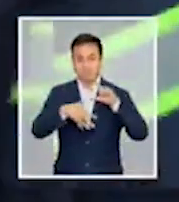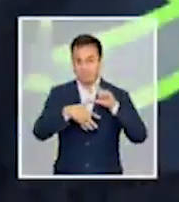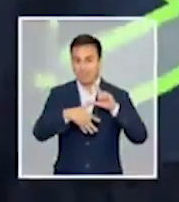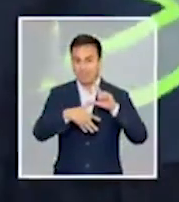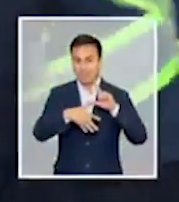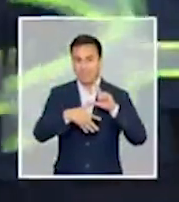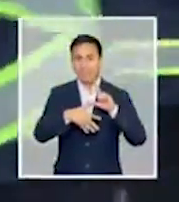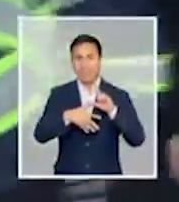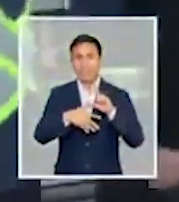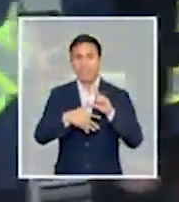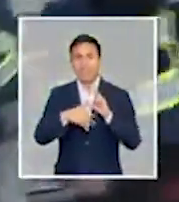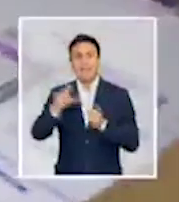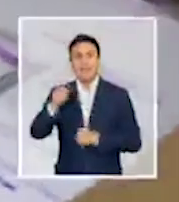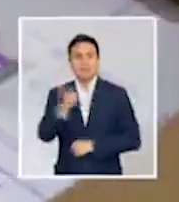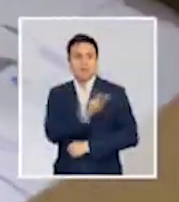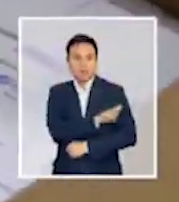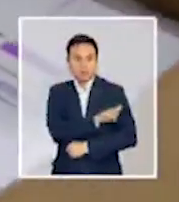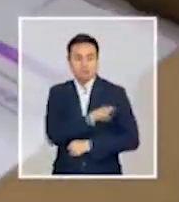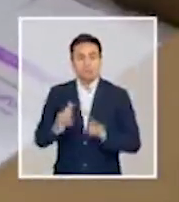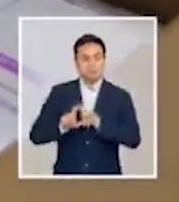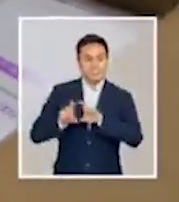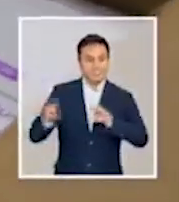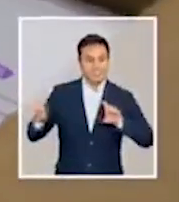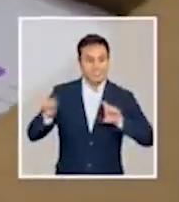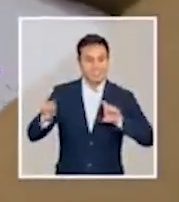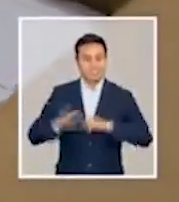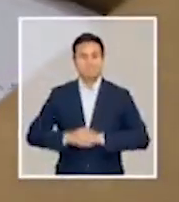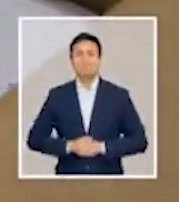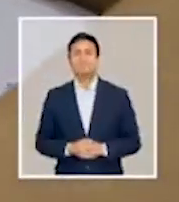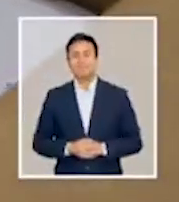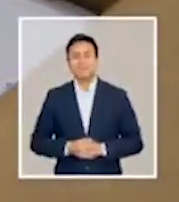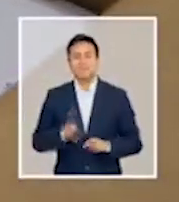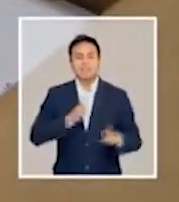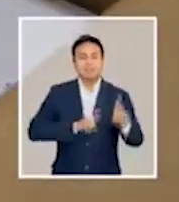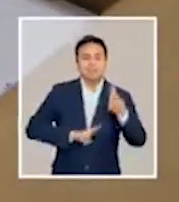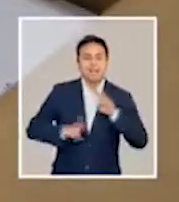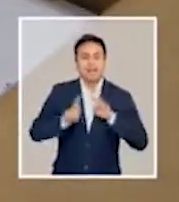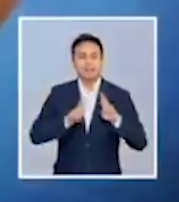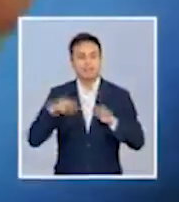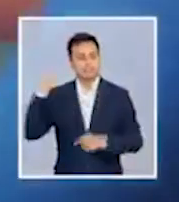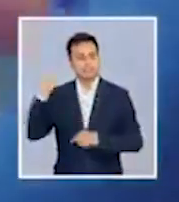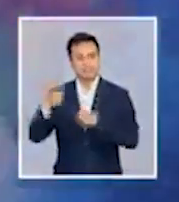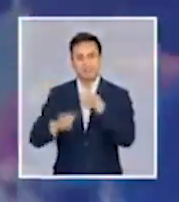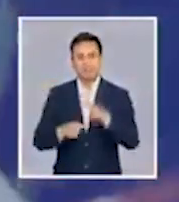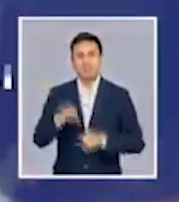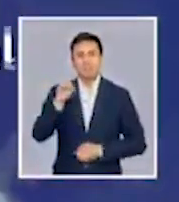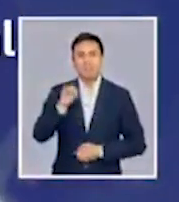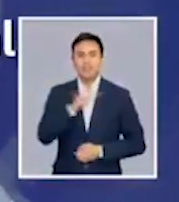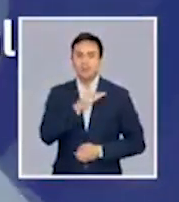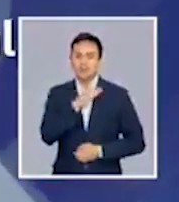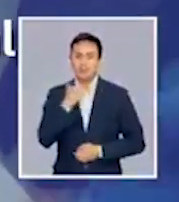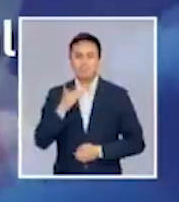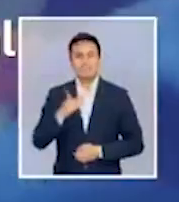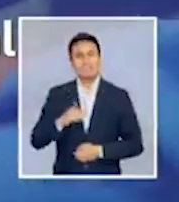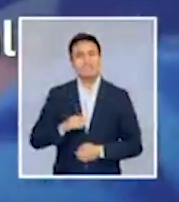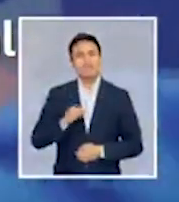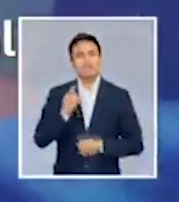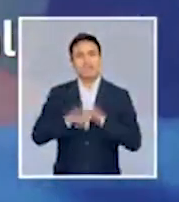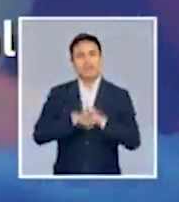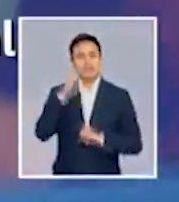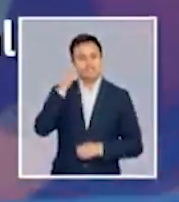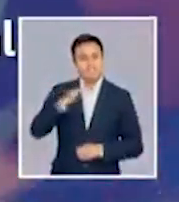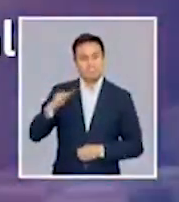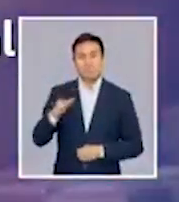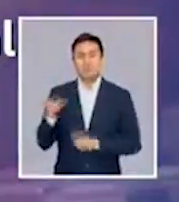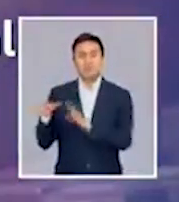tiempo, y a veces lo olvidamos muy fácilmente, pero también está presente. Estamos con los metaneumovirus, están con el adenovirus, de verdad, están con